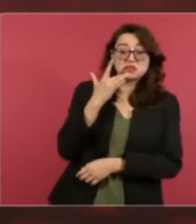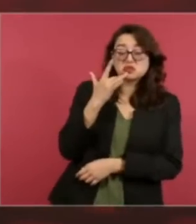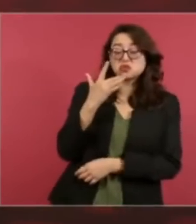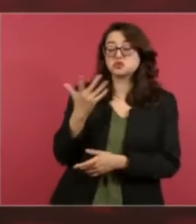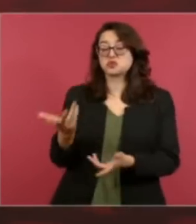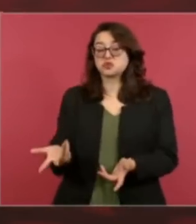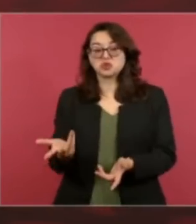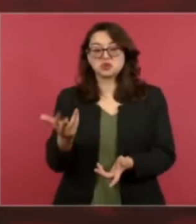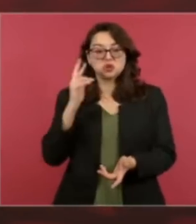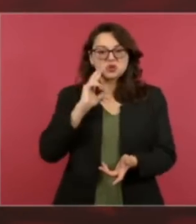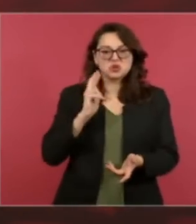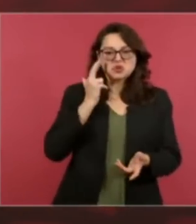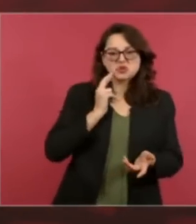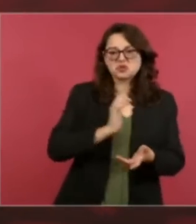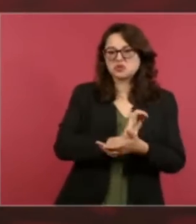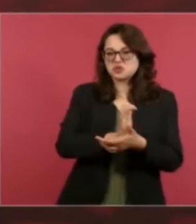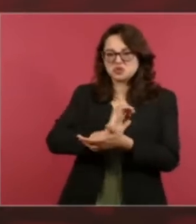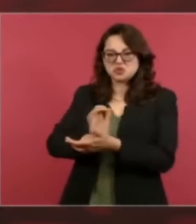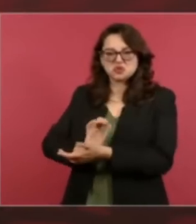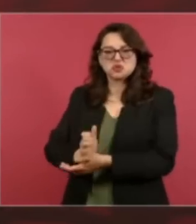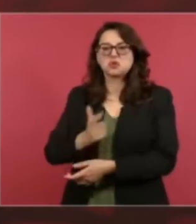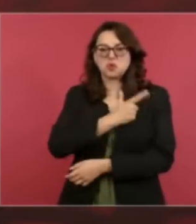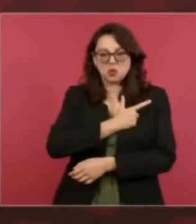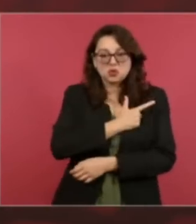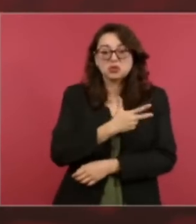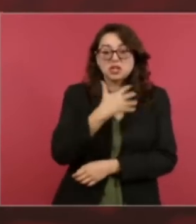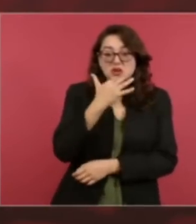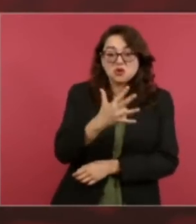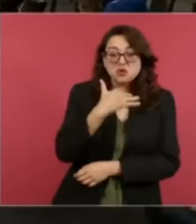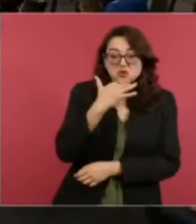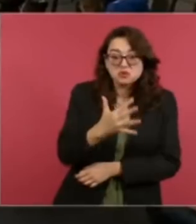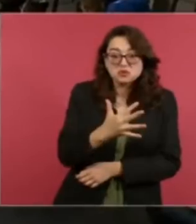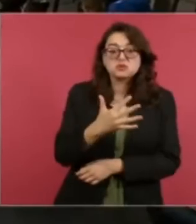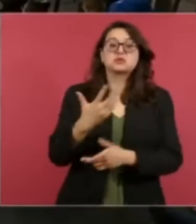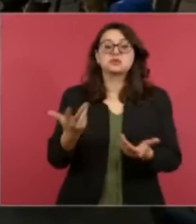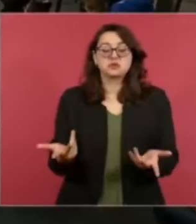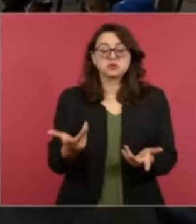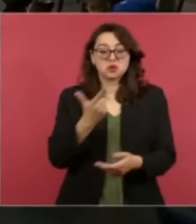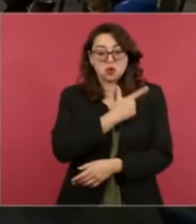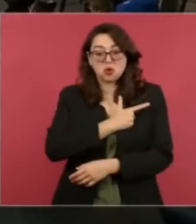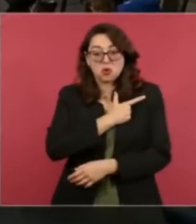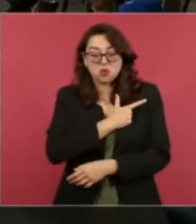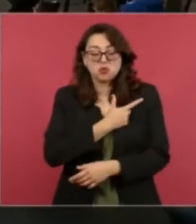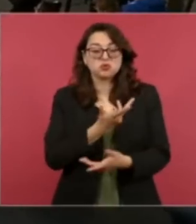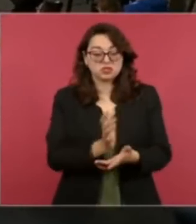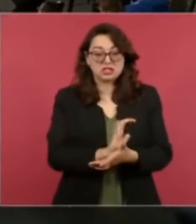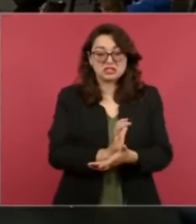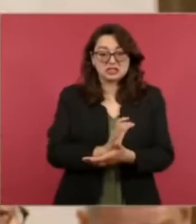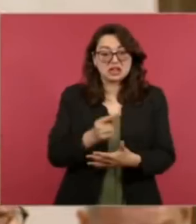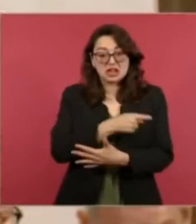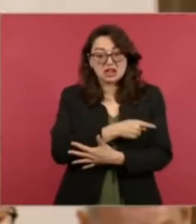contra del racismo, estamos en contra de la corrupción, estamos en contra de la discriminación,